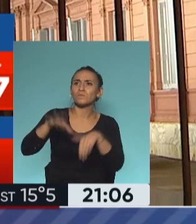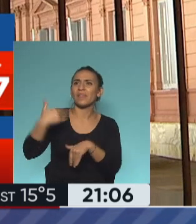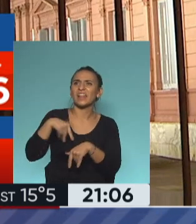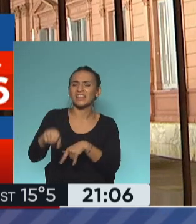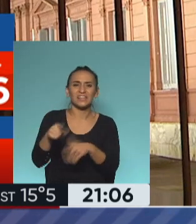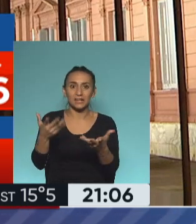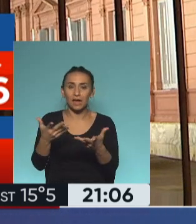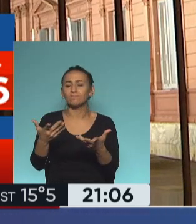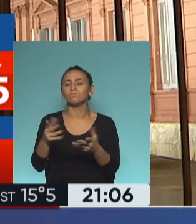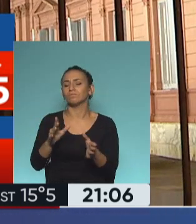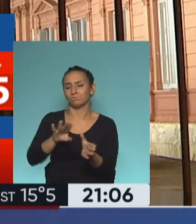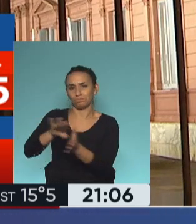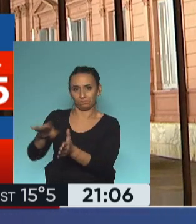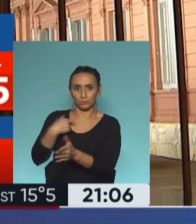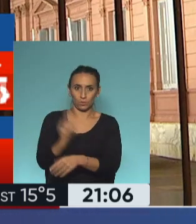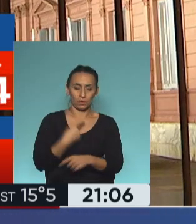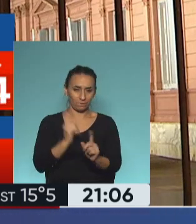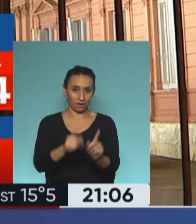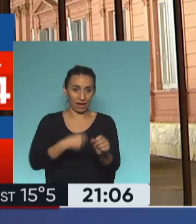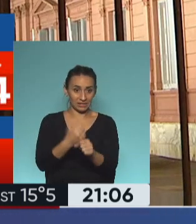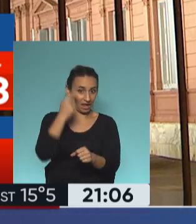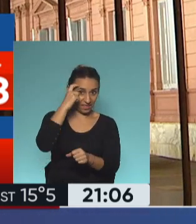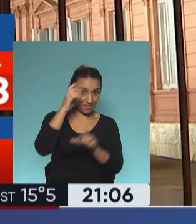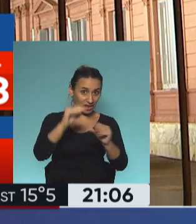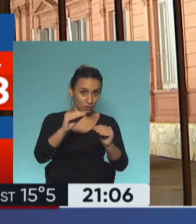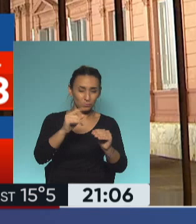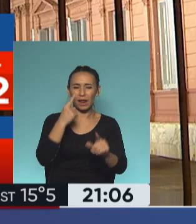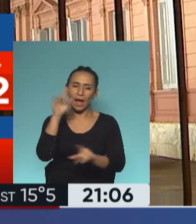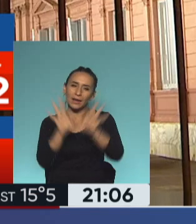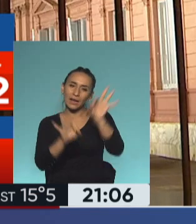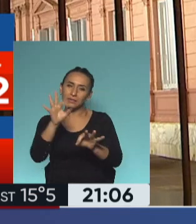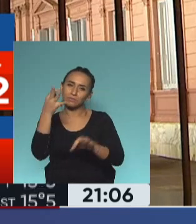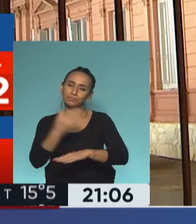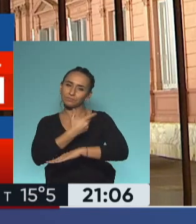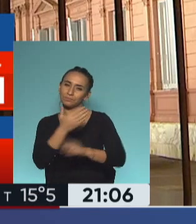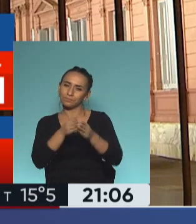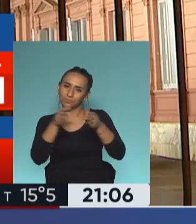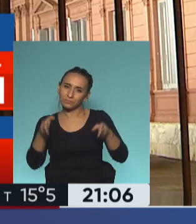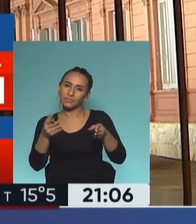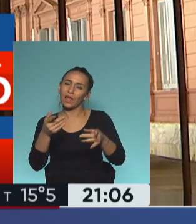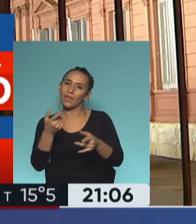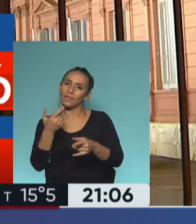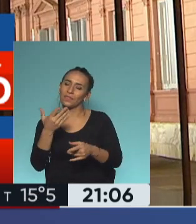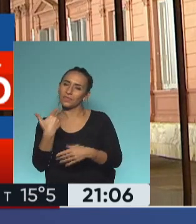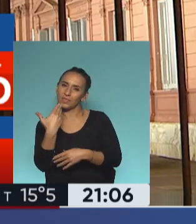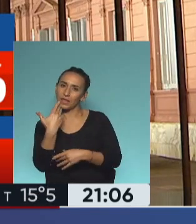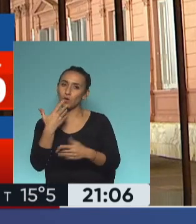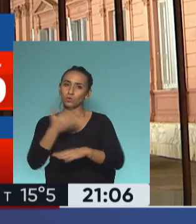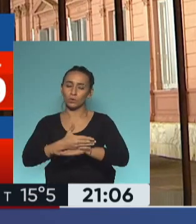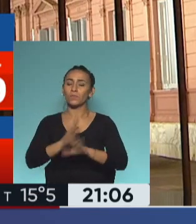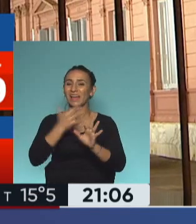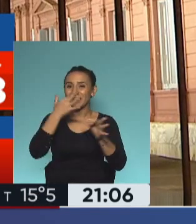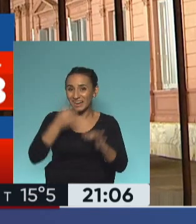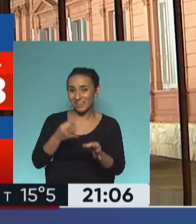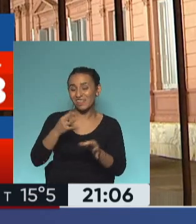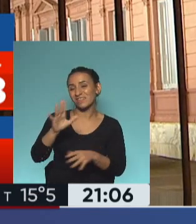el discurso presidencial recién. En realidad lo que vamos a hacer es mover un poco la programación porque Robertito Funes y su programa Quién